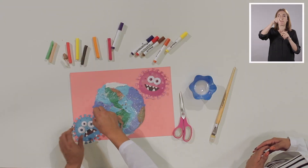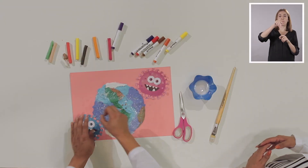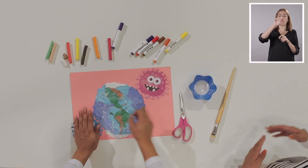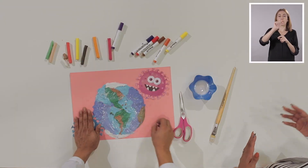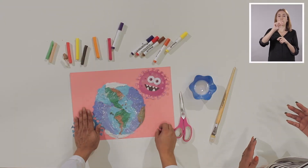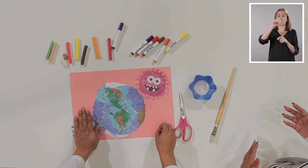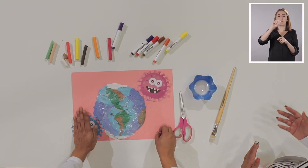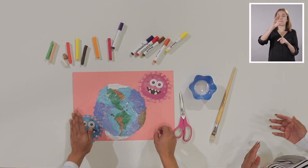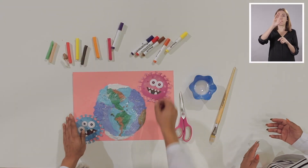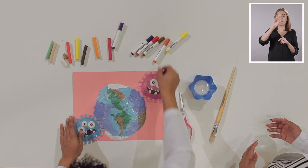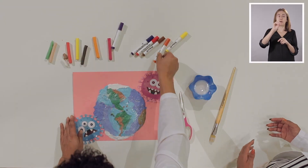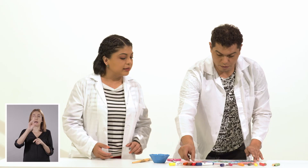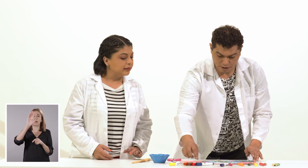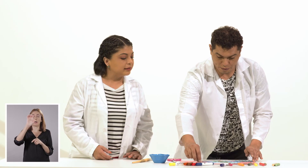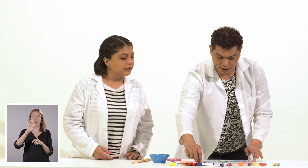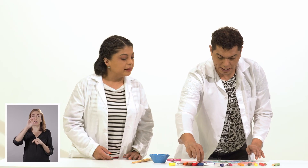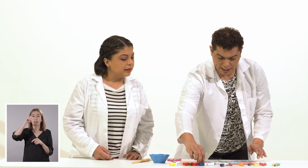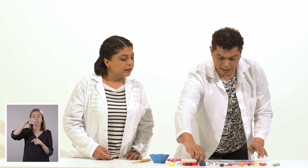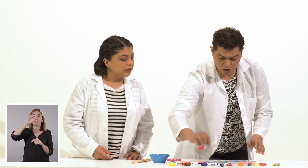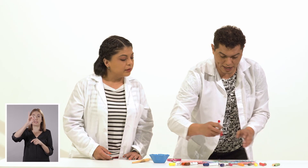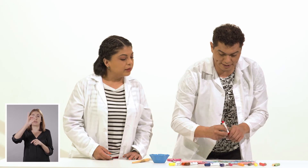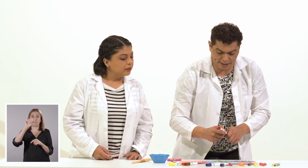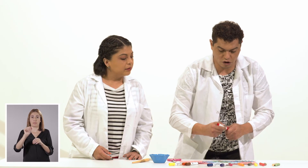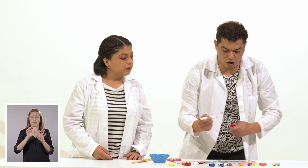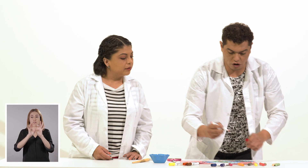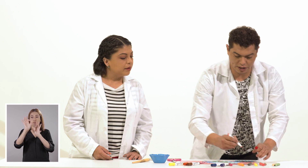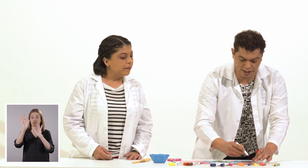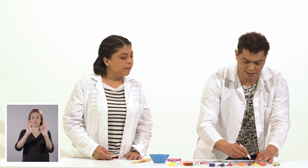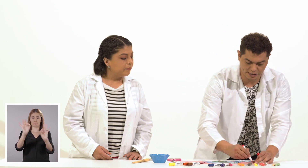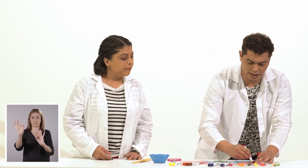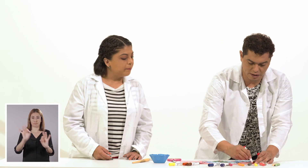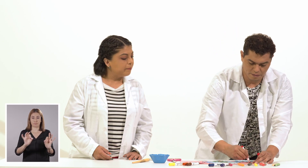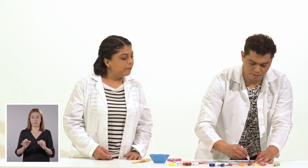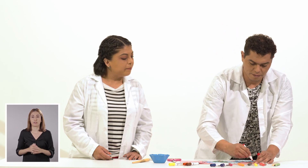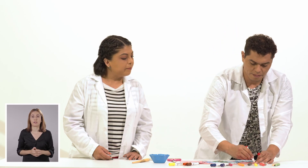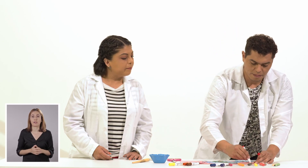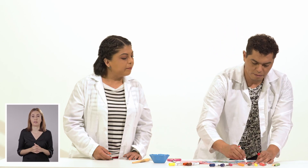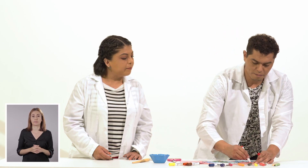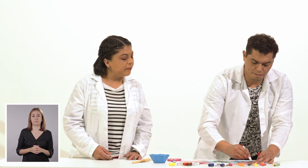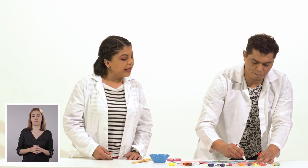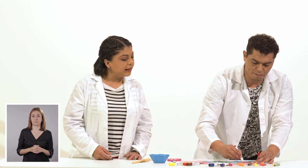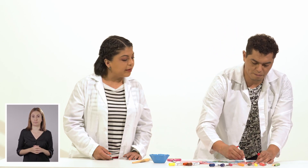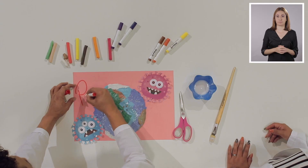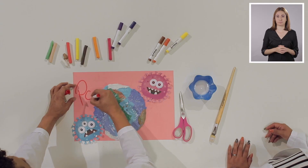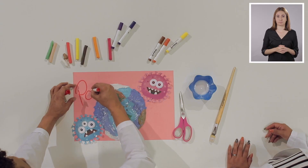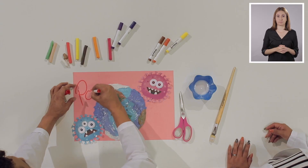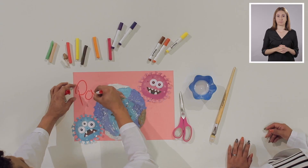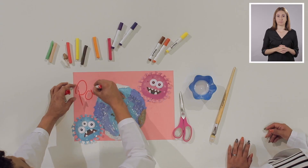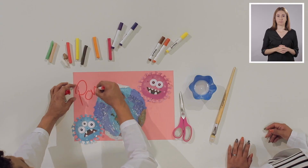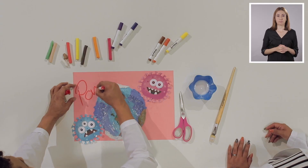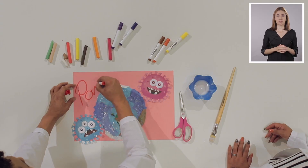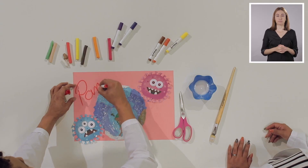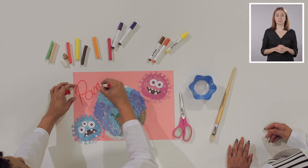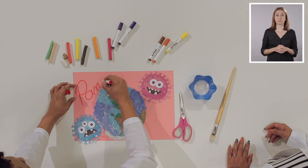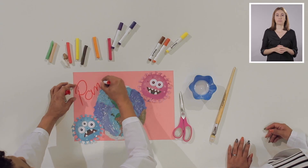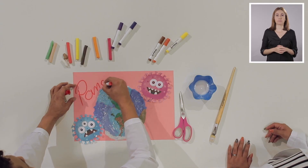Que aprendimos mucho acerca de las pandemias. Vamos a ponerle aquí con este color. Y dice así. Pandemia.